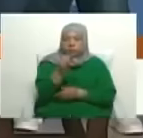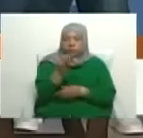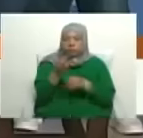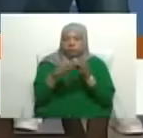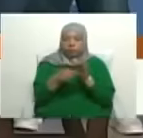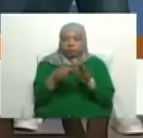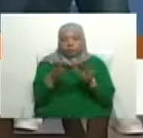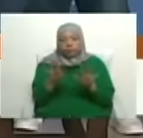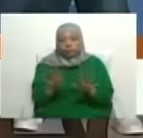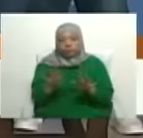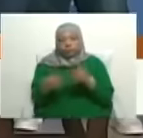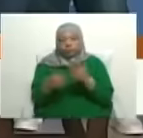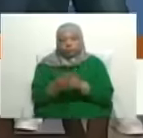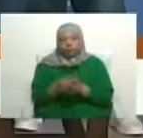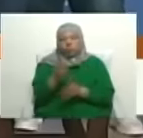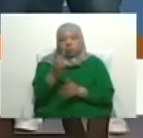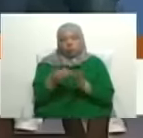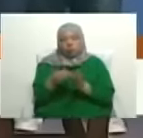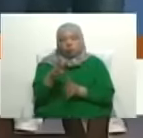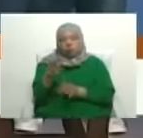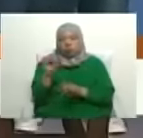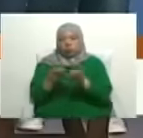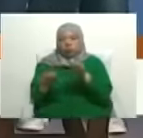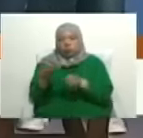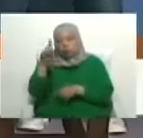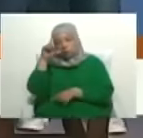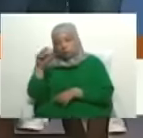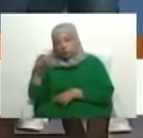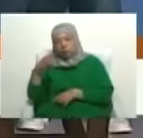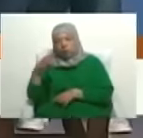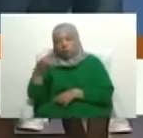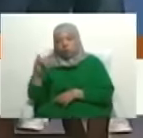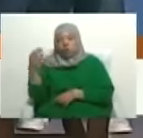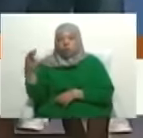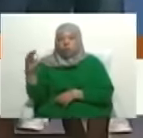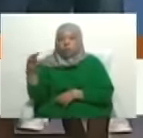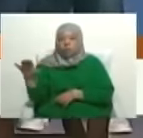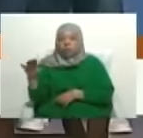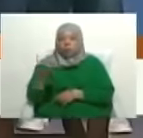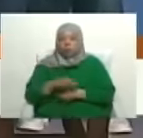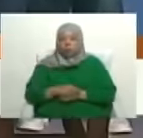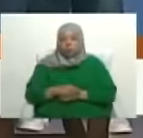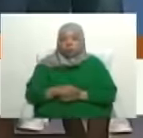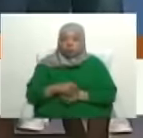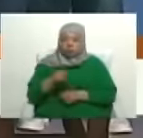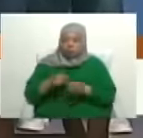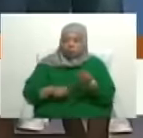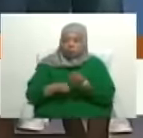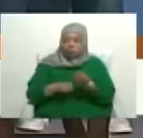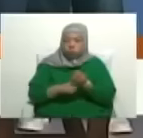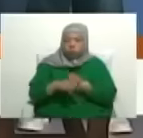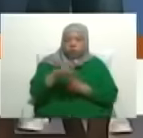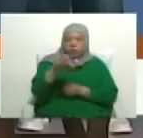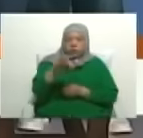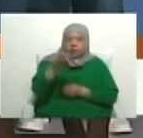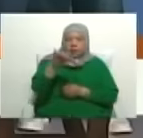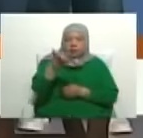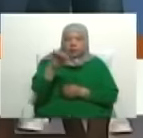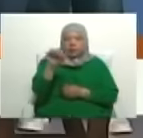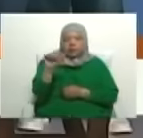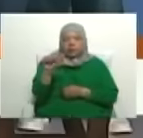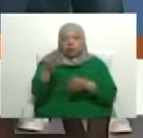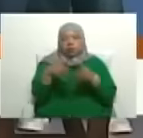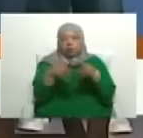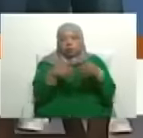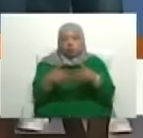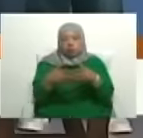21 por efectivos de inteligencia del ejército colombiano y por agentes de la Agencia Central de Inteligencia